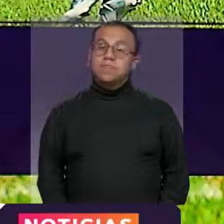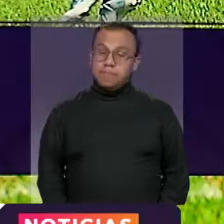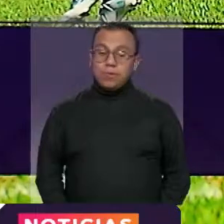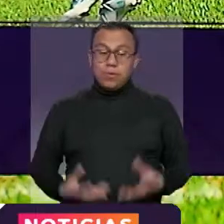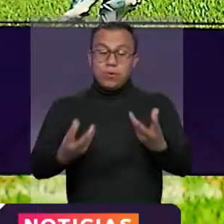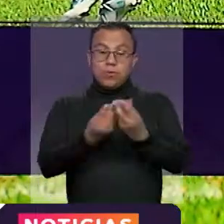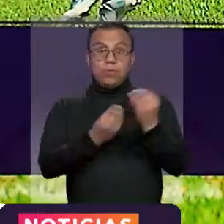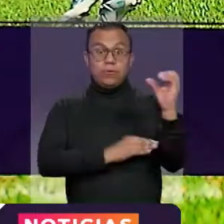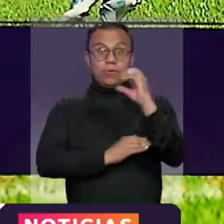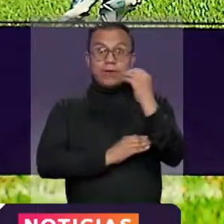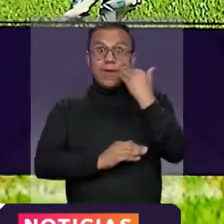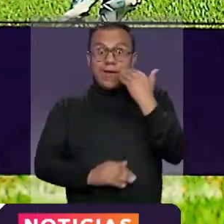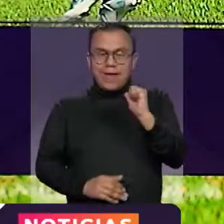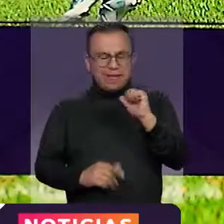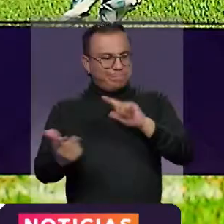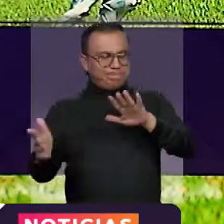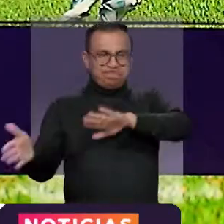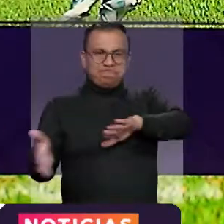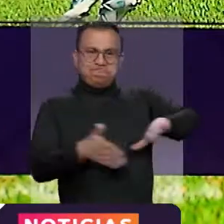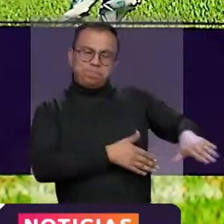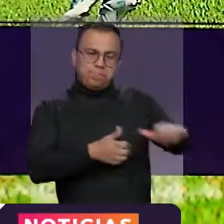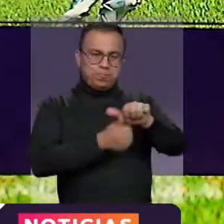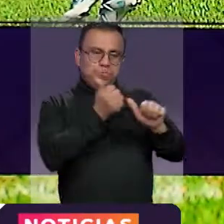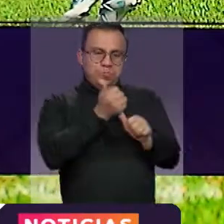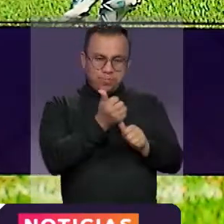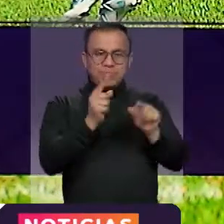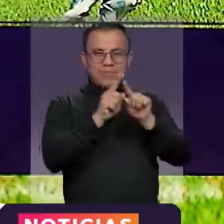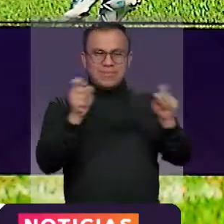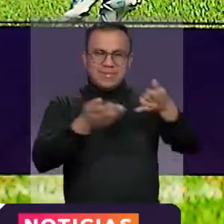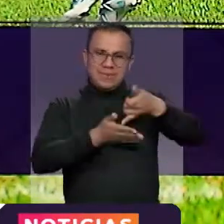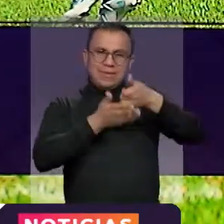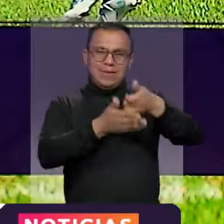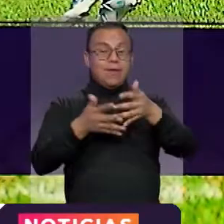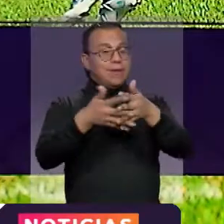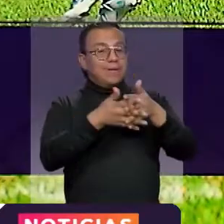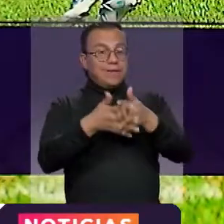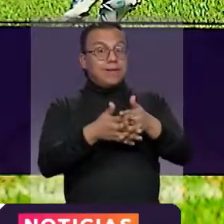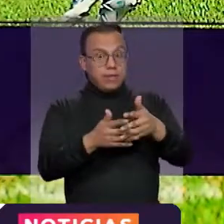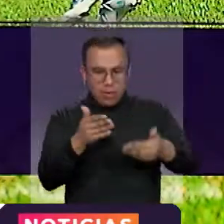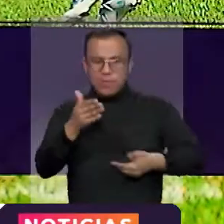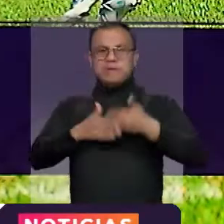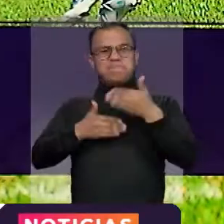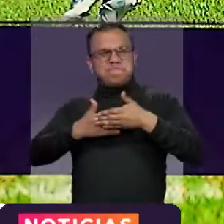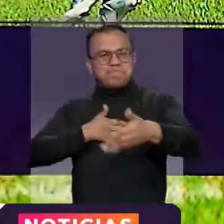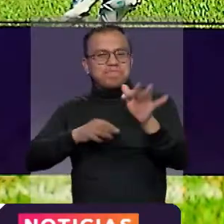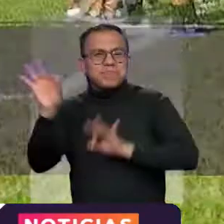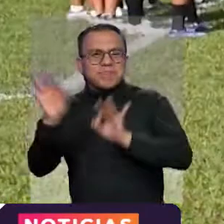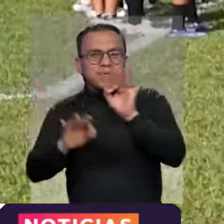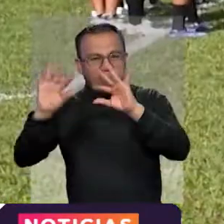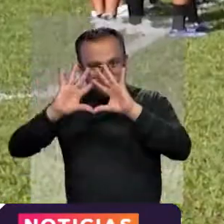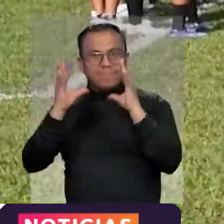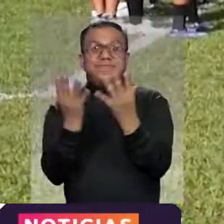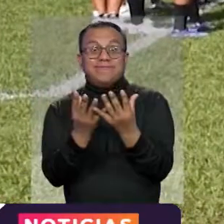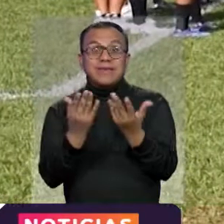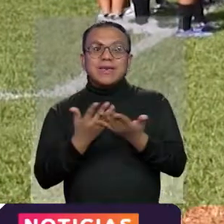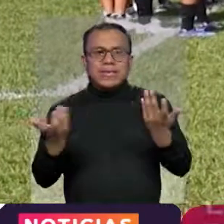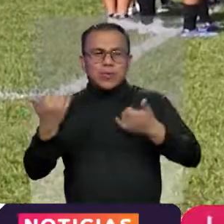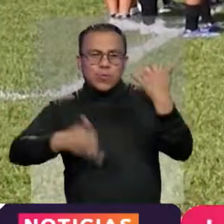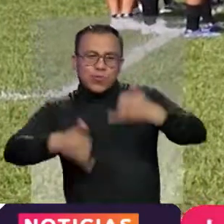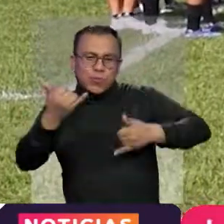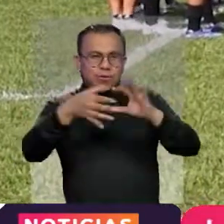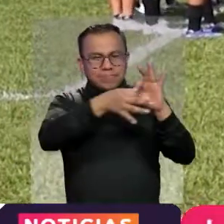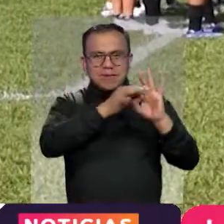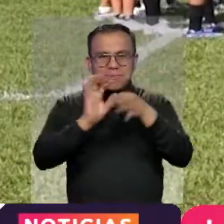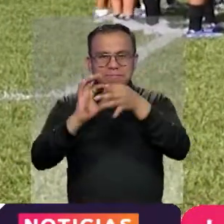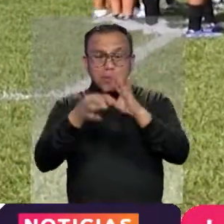La selección Colombia femenina ya dejó atrás el subcampeonato de la Copa América e inicia su preparación para el Mundial y los Juegos